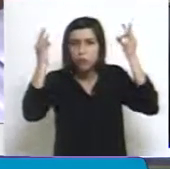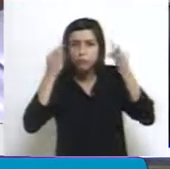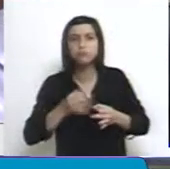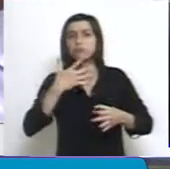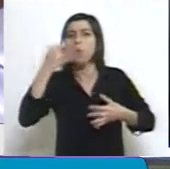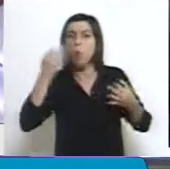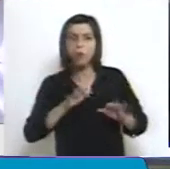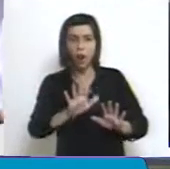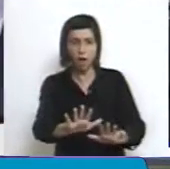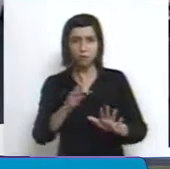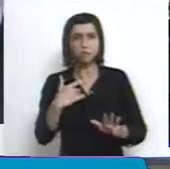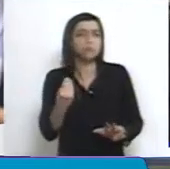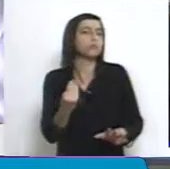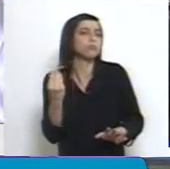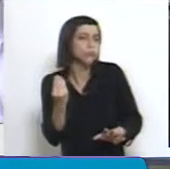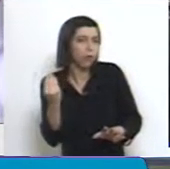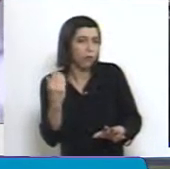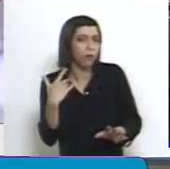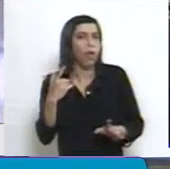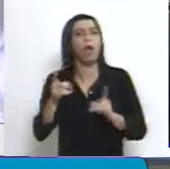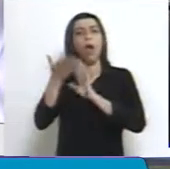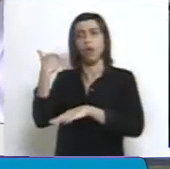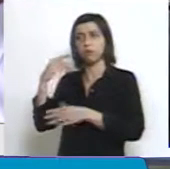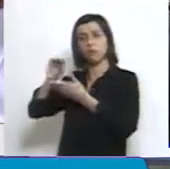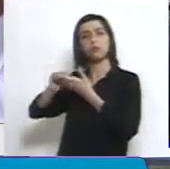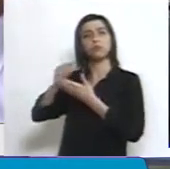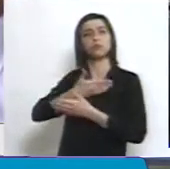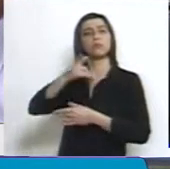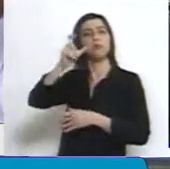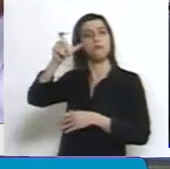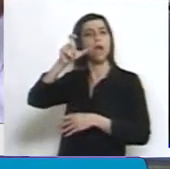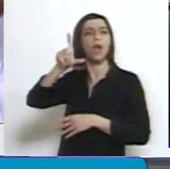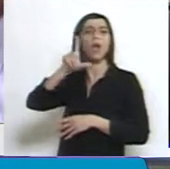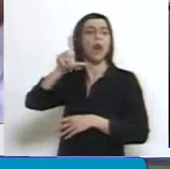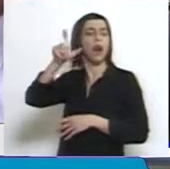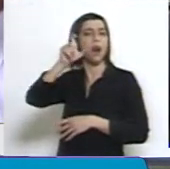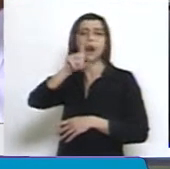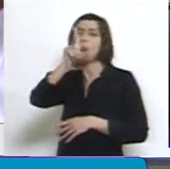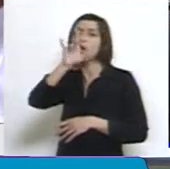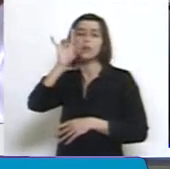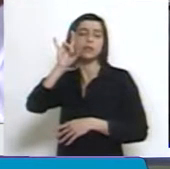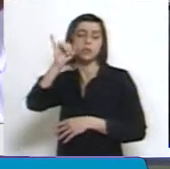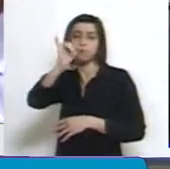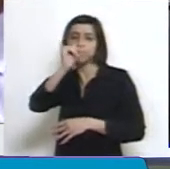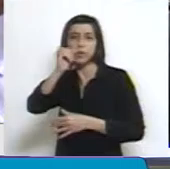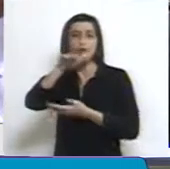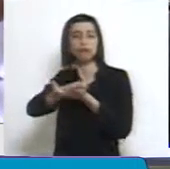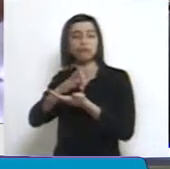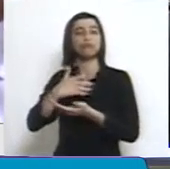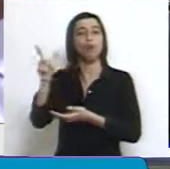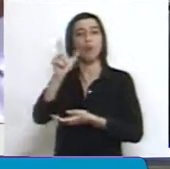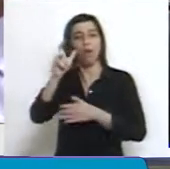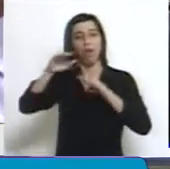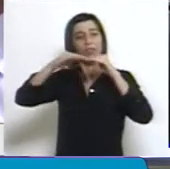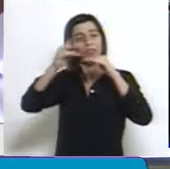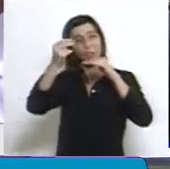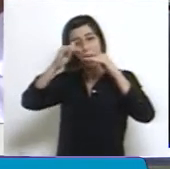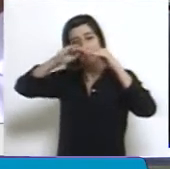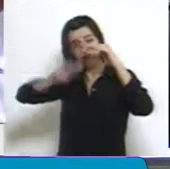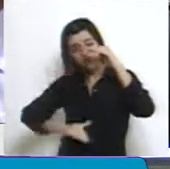diputado Feletti, el déficit planteado. Nos escandaliza, sí, la situación de las economías